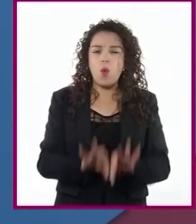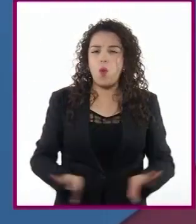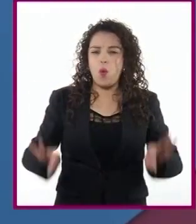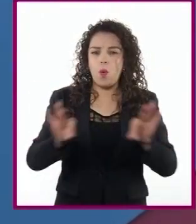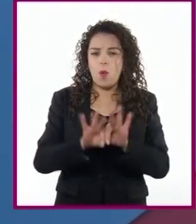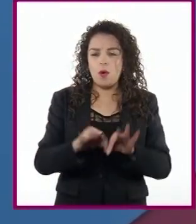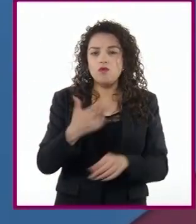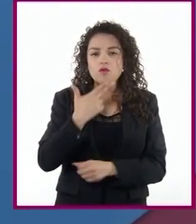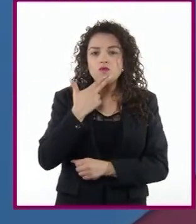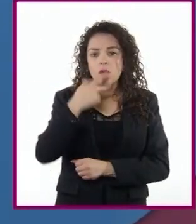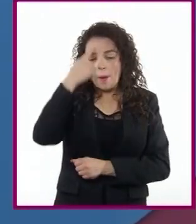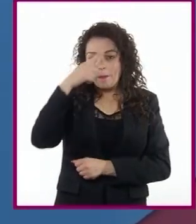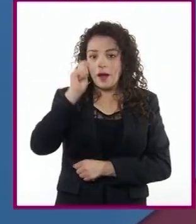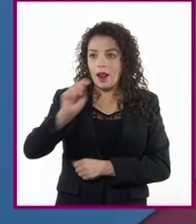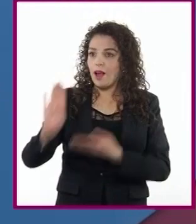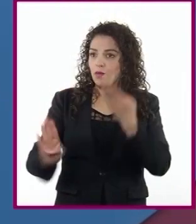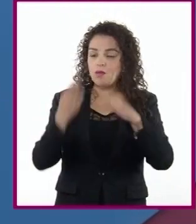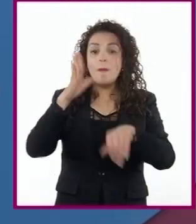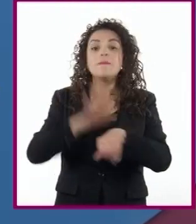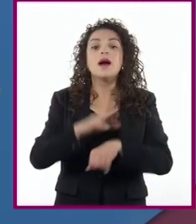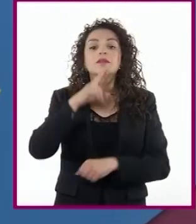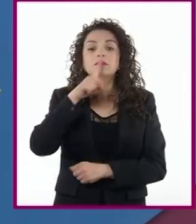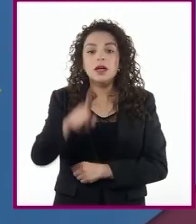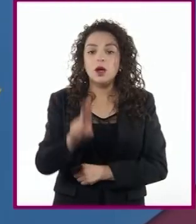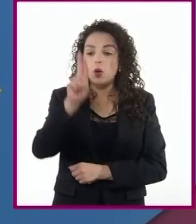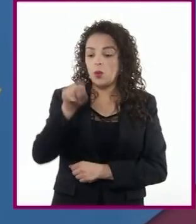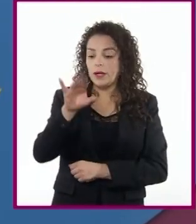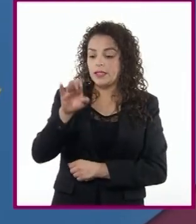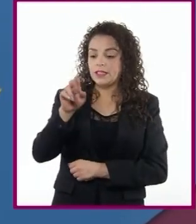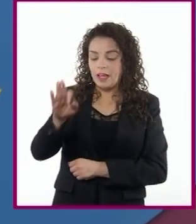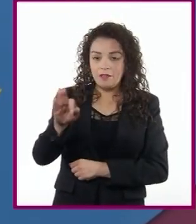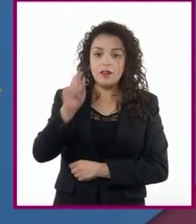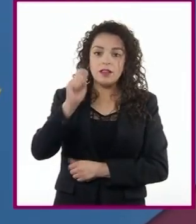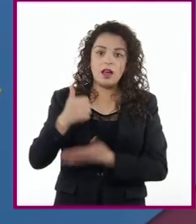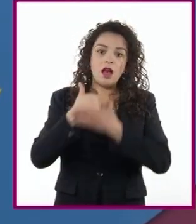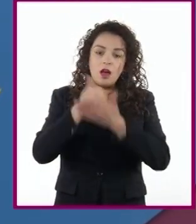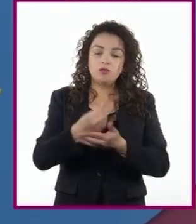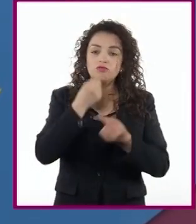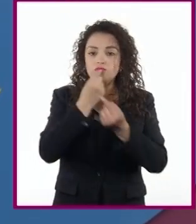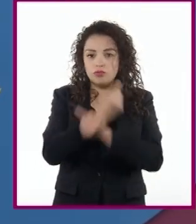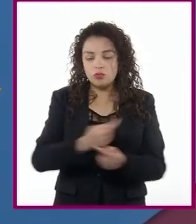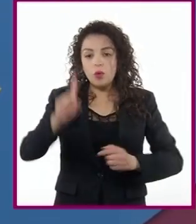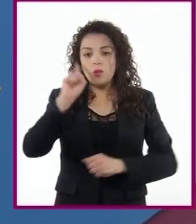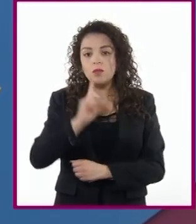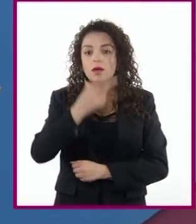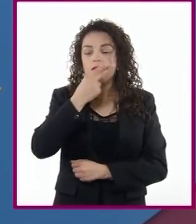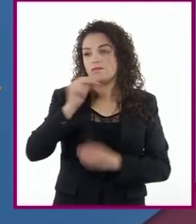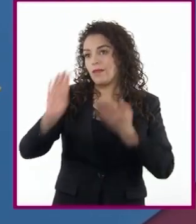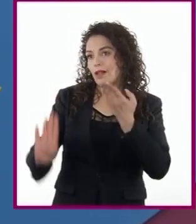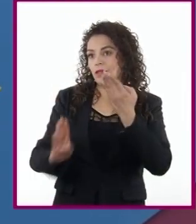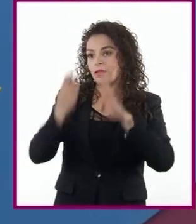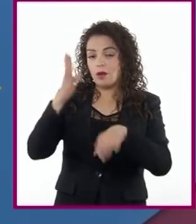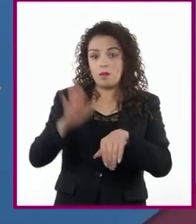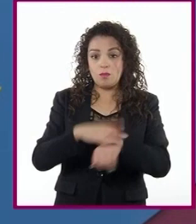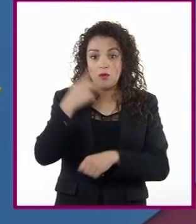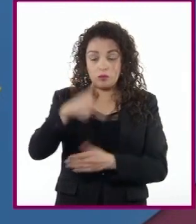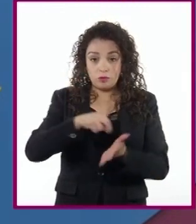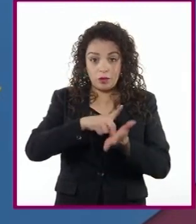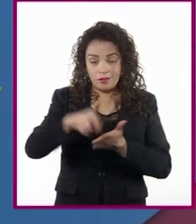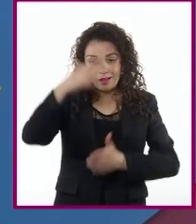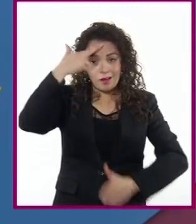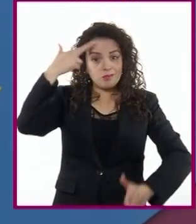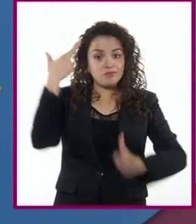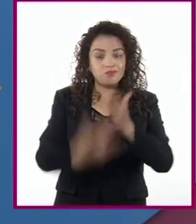mejor. La UNICEF ayudando a niñas y niños de todo el mundo cuyos derechos son violentados o puestos